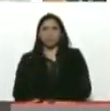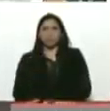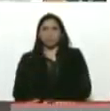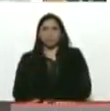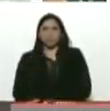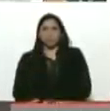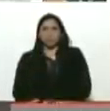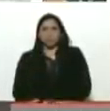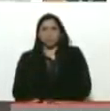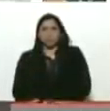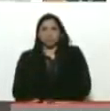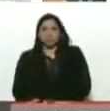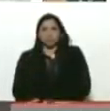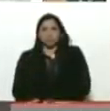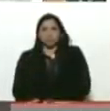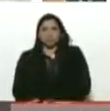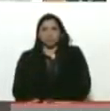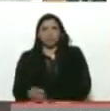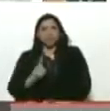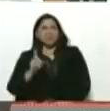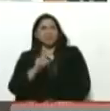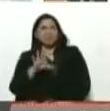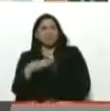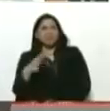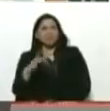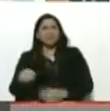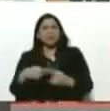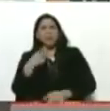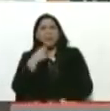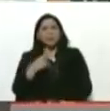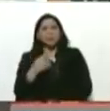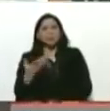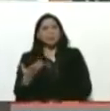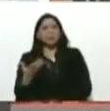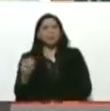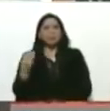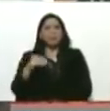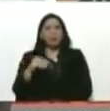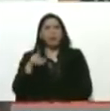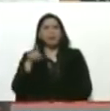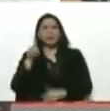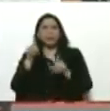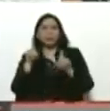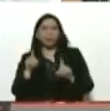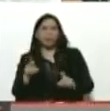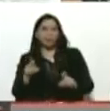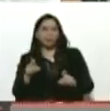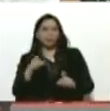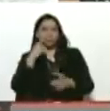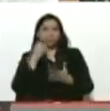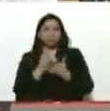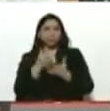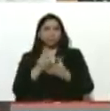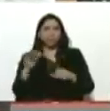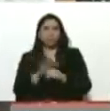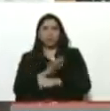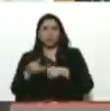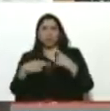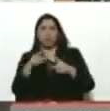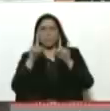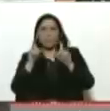¿Ah? No, pero después eso él complementó que era un simulacro. La olla y después era un